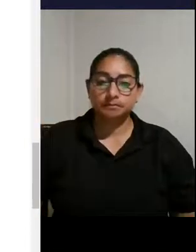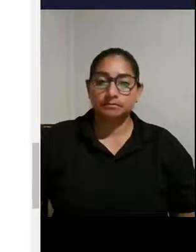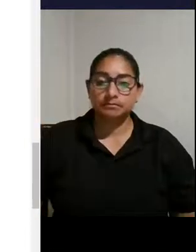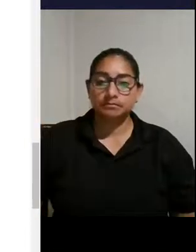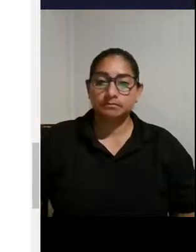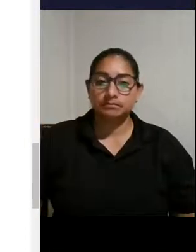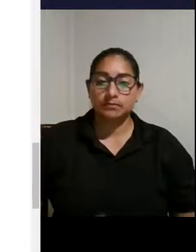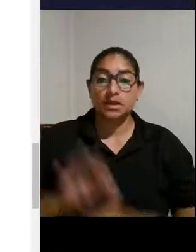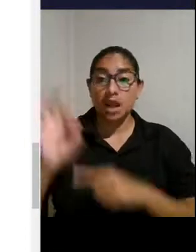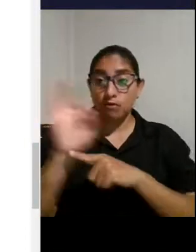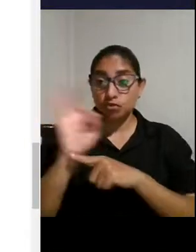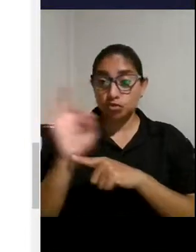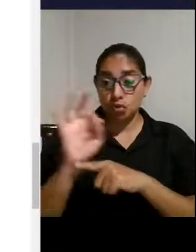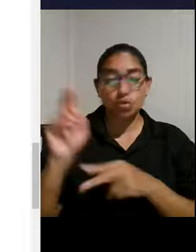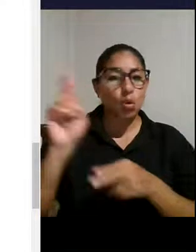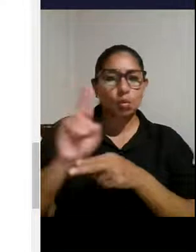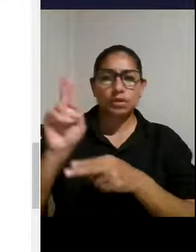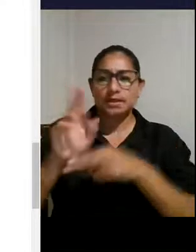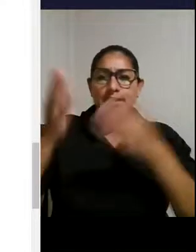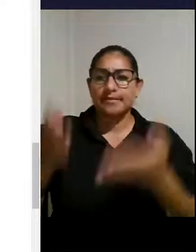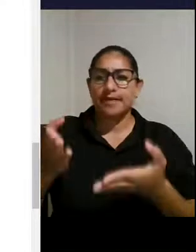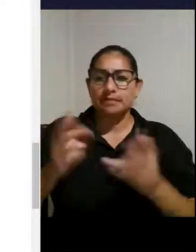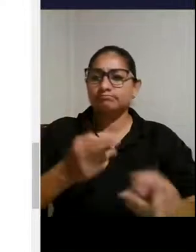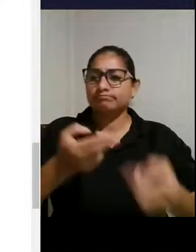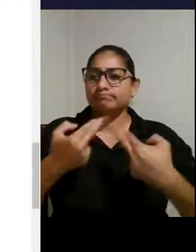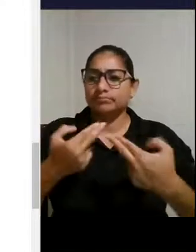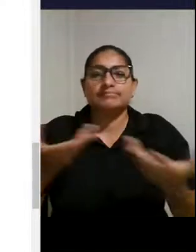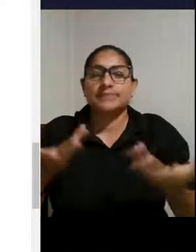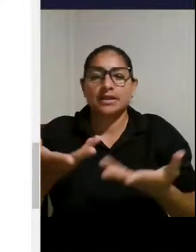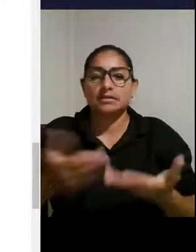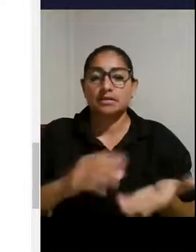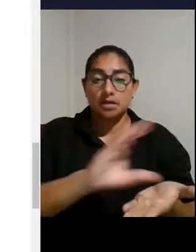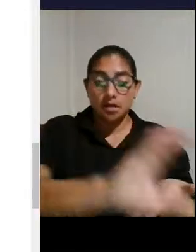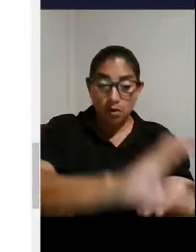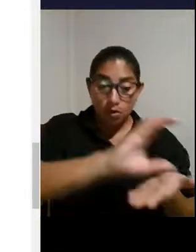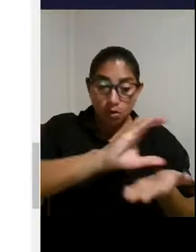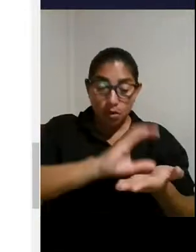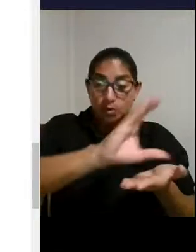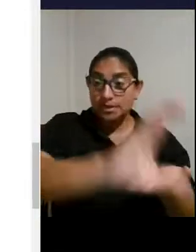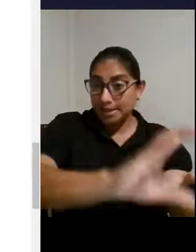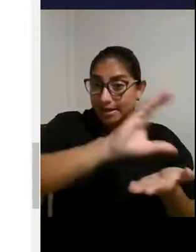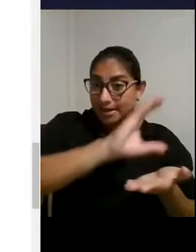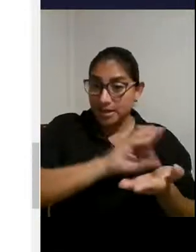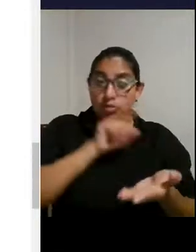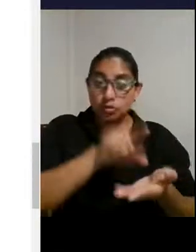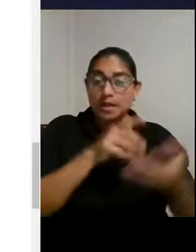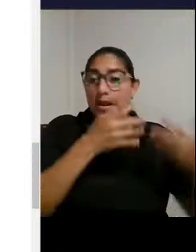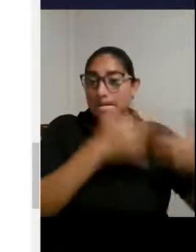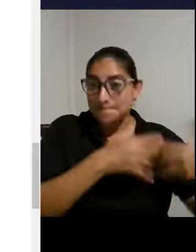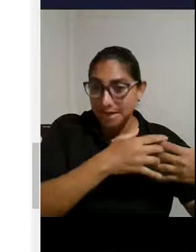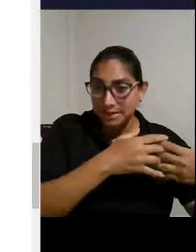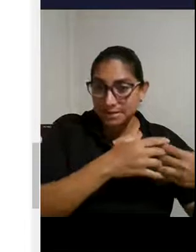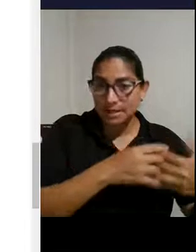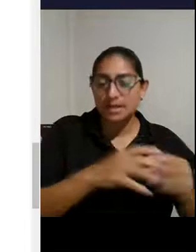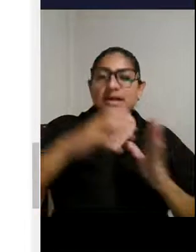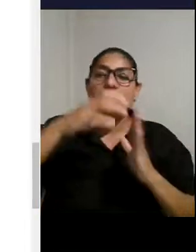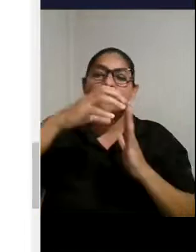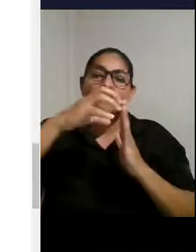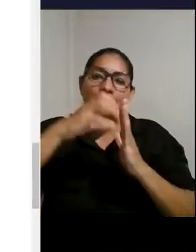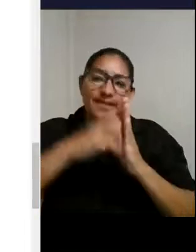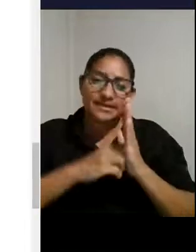la función de utilidad es tomar los ingresos que tiene la compañía y restarle